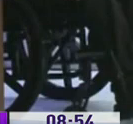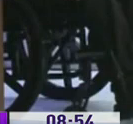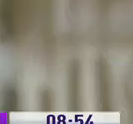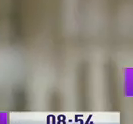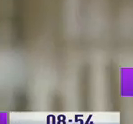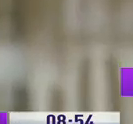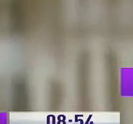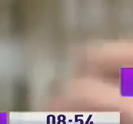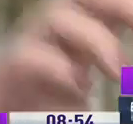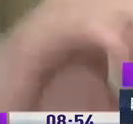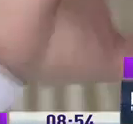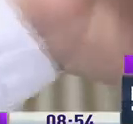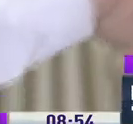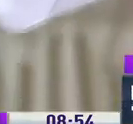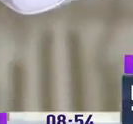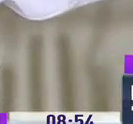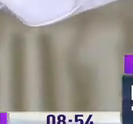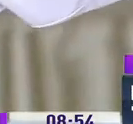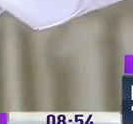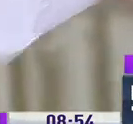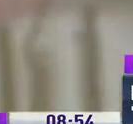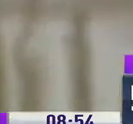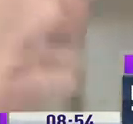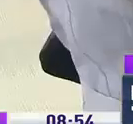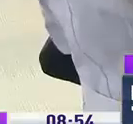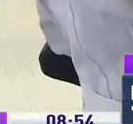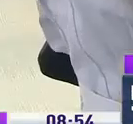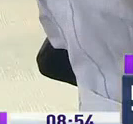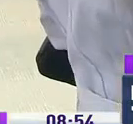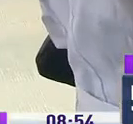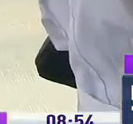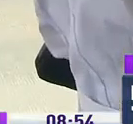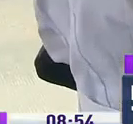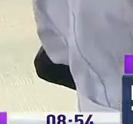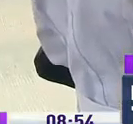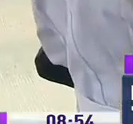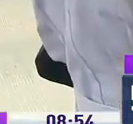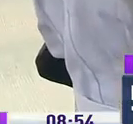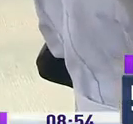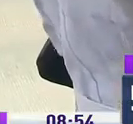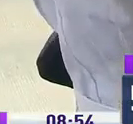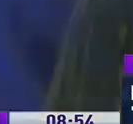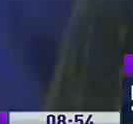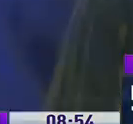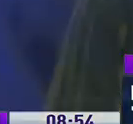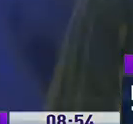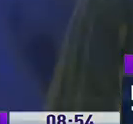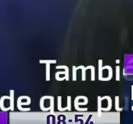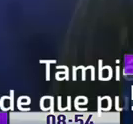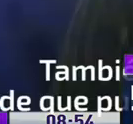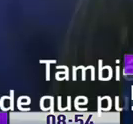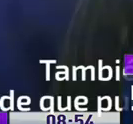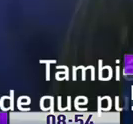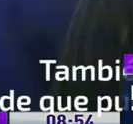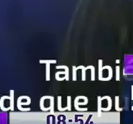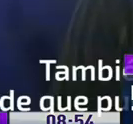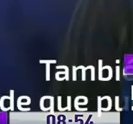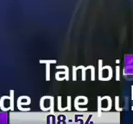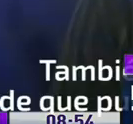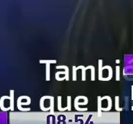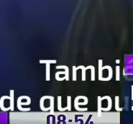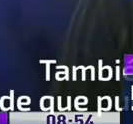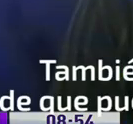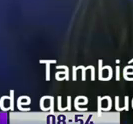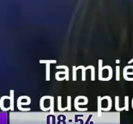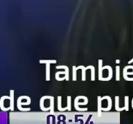se deben tomar las precauciones necesarias a fin de evitar una posible propagación del virus. Hay todavía la sospecha de que podría